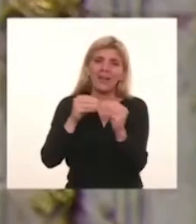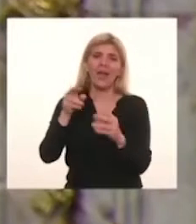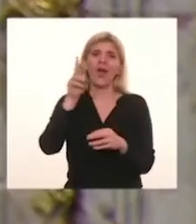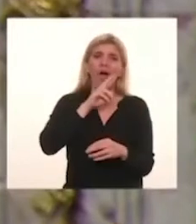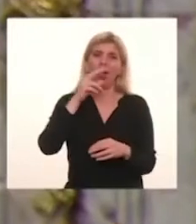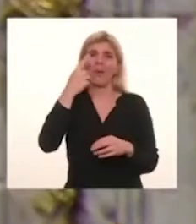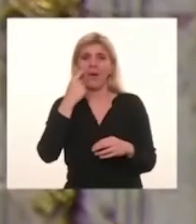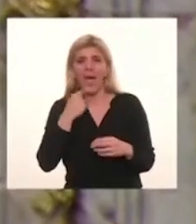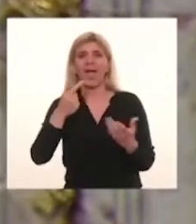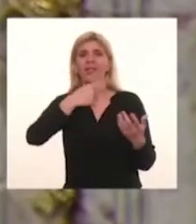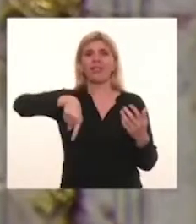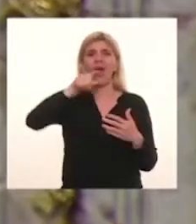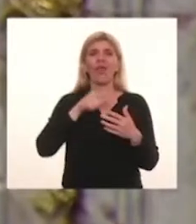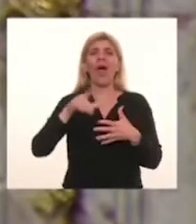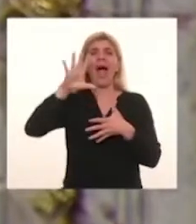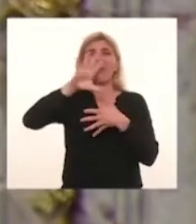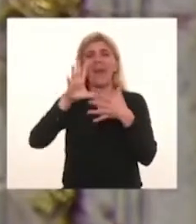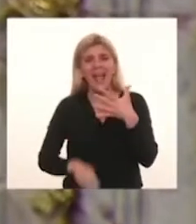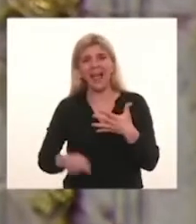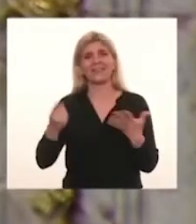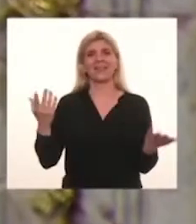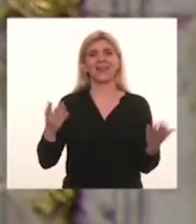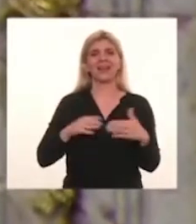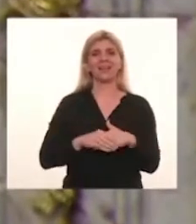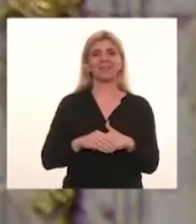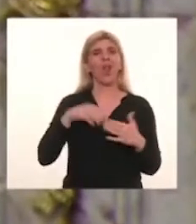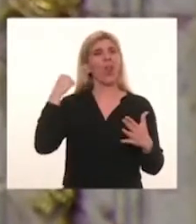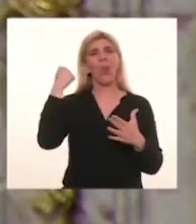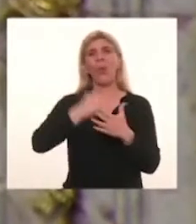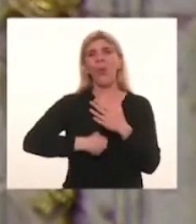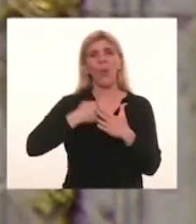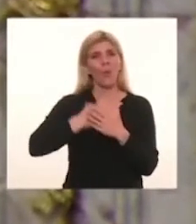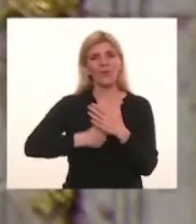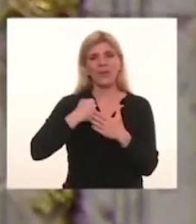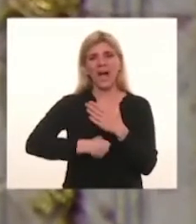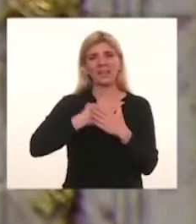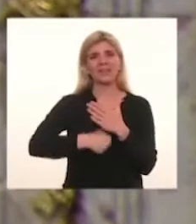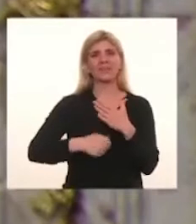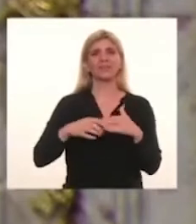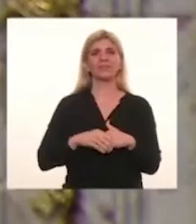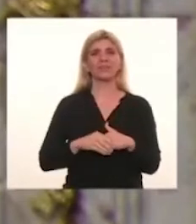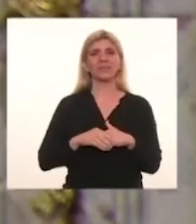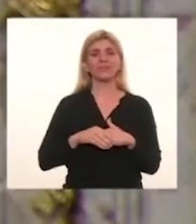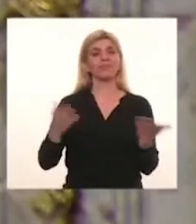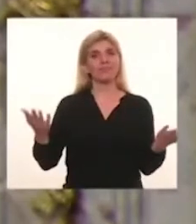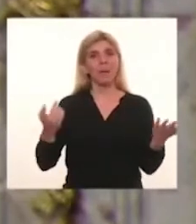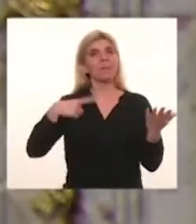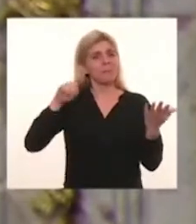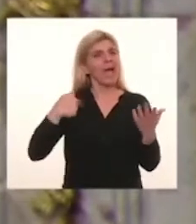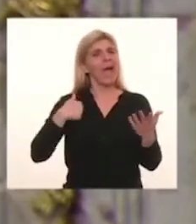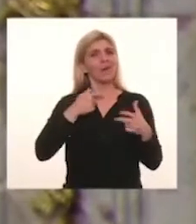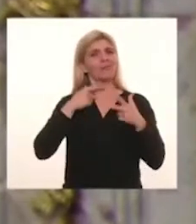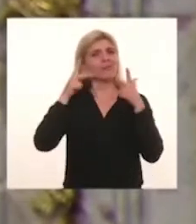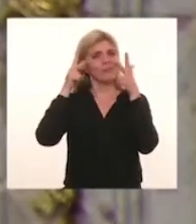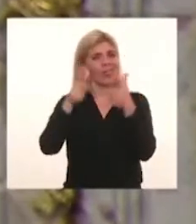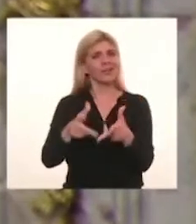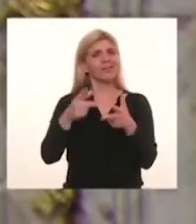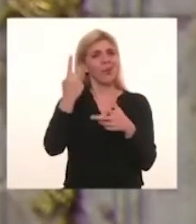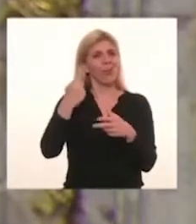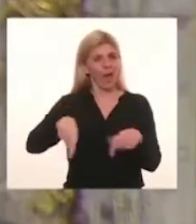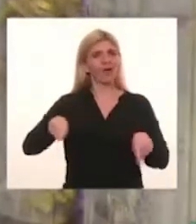afirmó que la obra pública tiene un efecto multiplicador. El fútbol argentino volverá el 30 de octubre, anunció